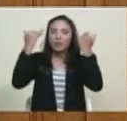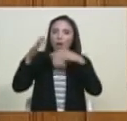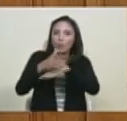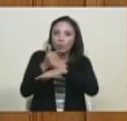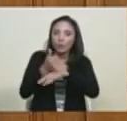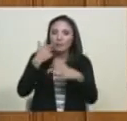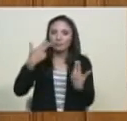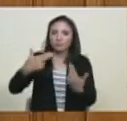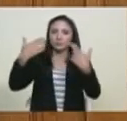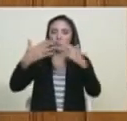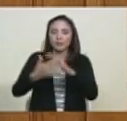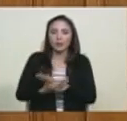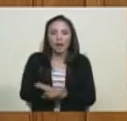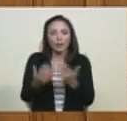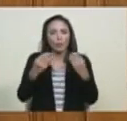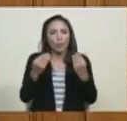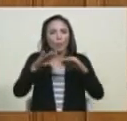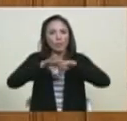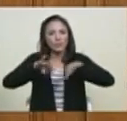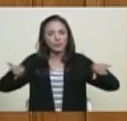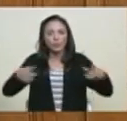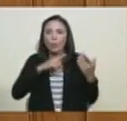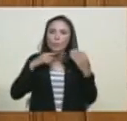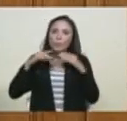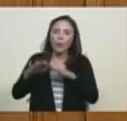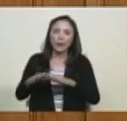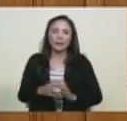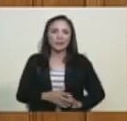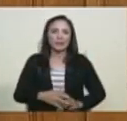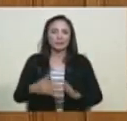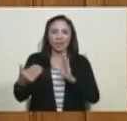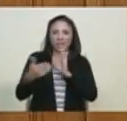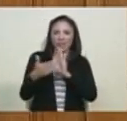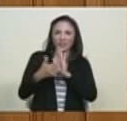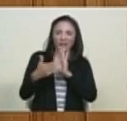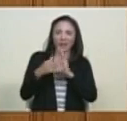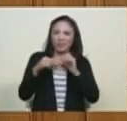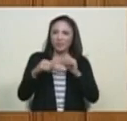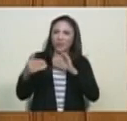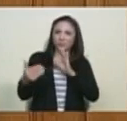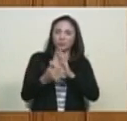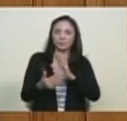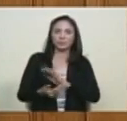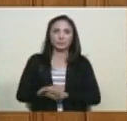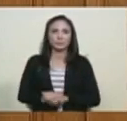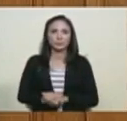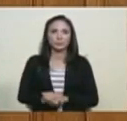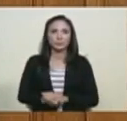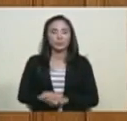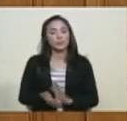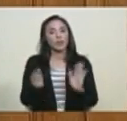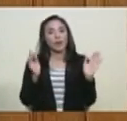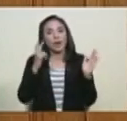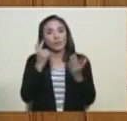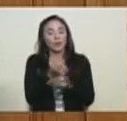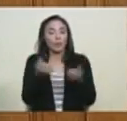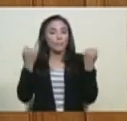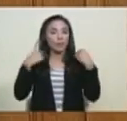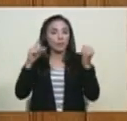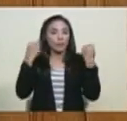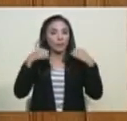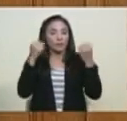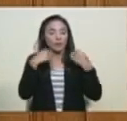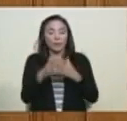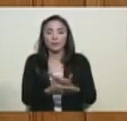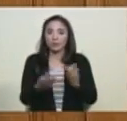para provocar divisiones, muertes, ataques terroristas. Los terroristas se entrenan en Colombia, son financiados